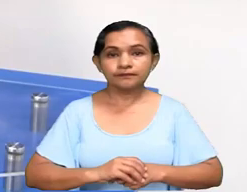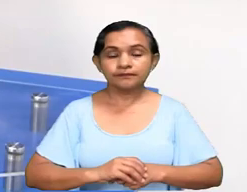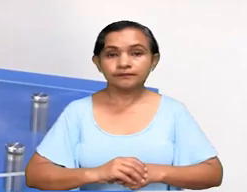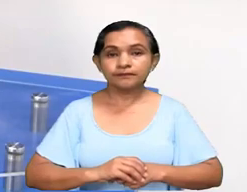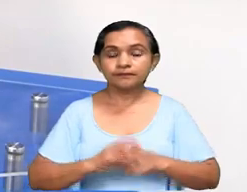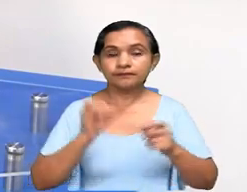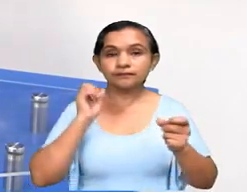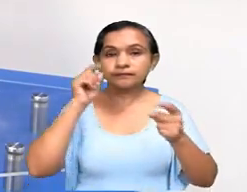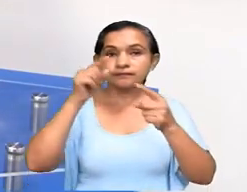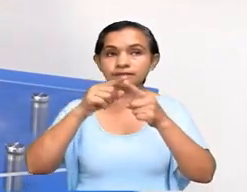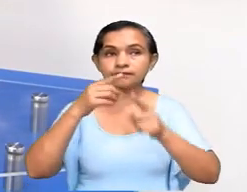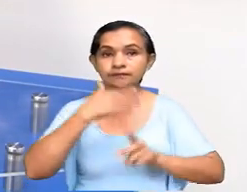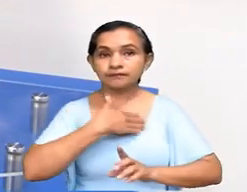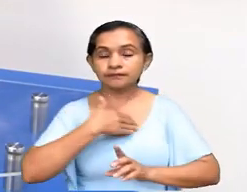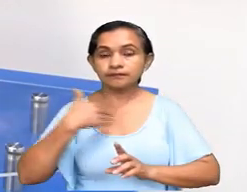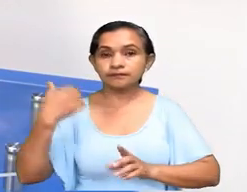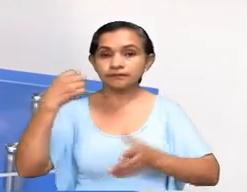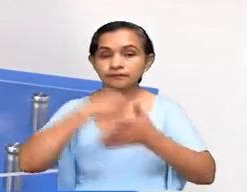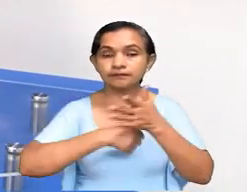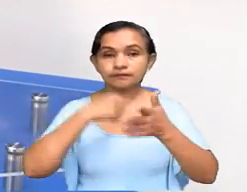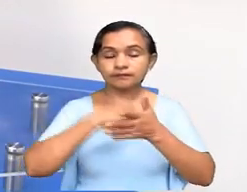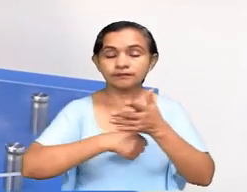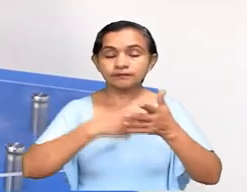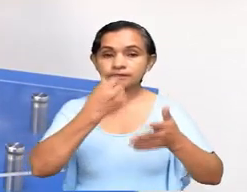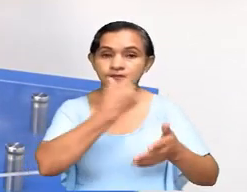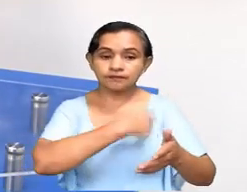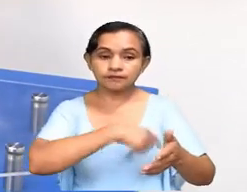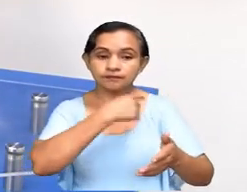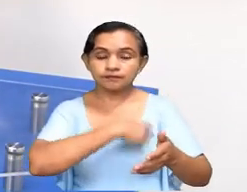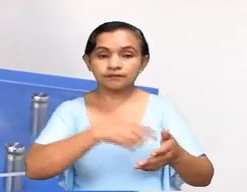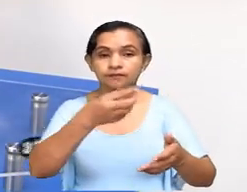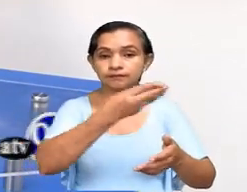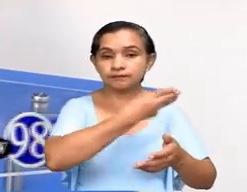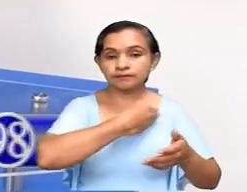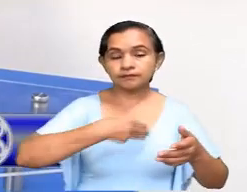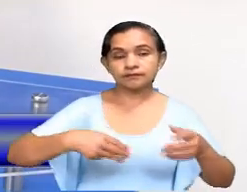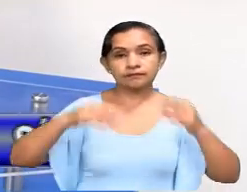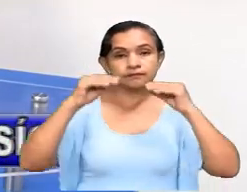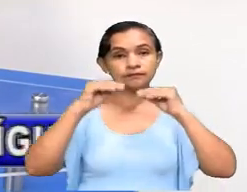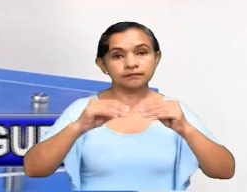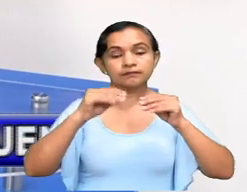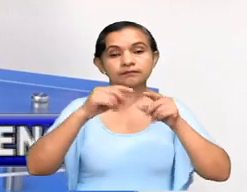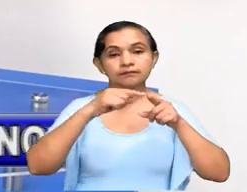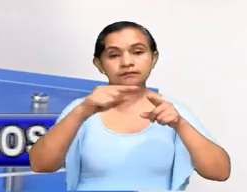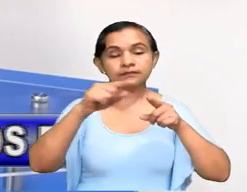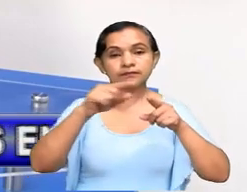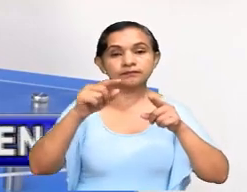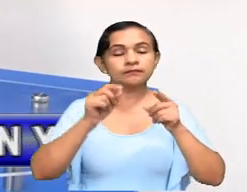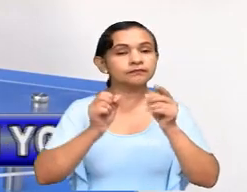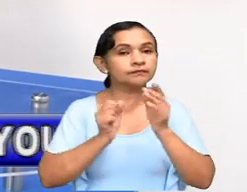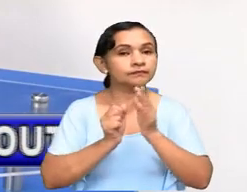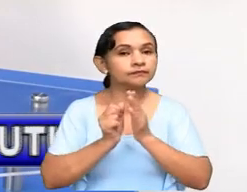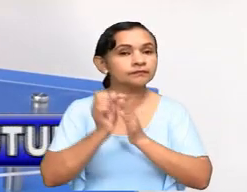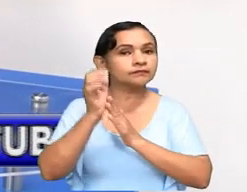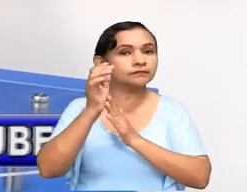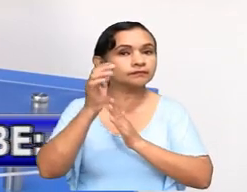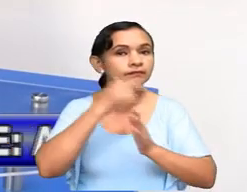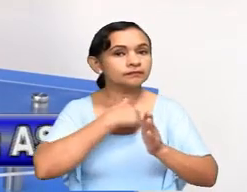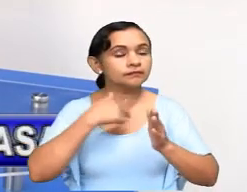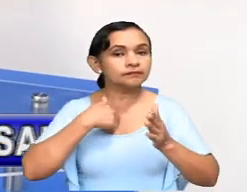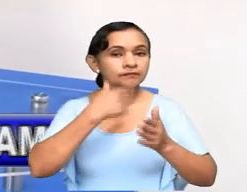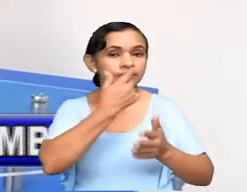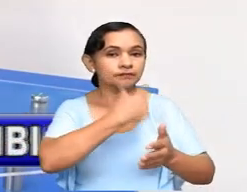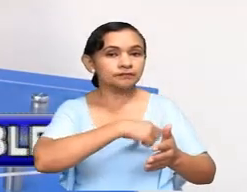Con el objetivo de mejorar y fortalecer los ambientes escolares, el Ministerio de Educación del municipio de San Rafael del Sur rehabilita el Centro